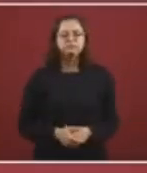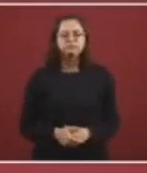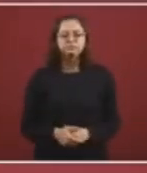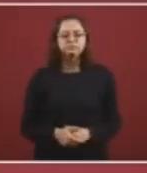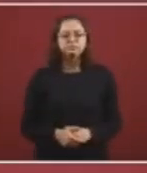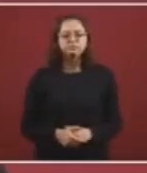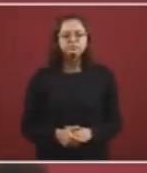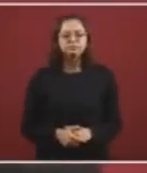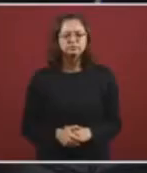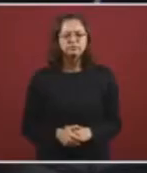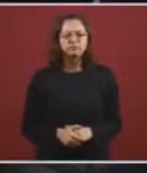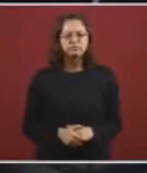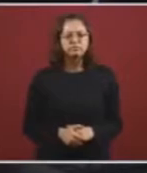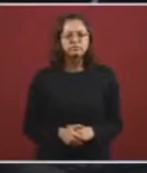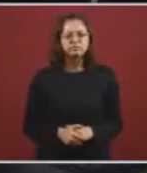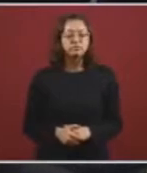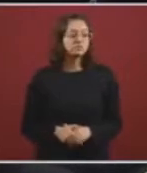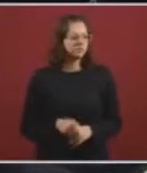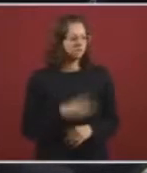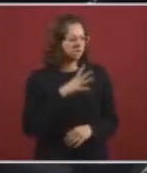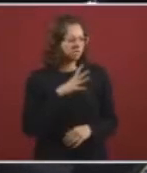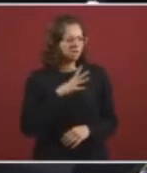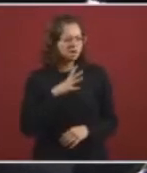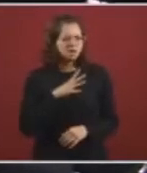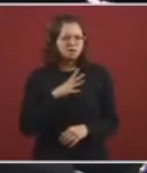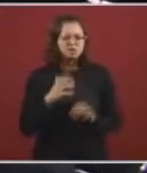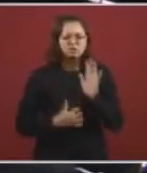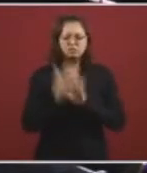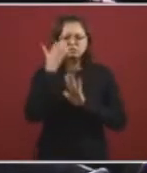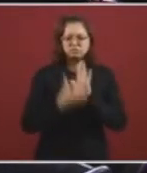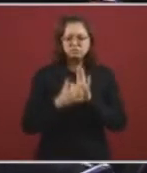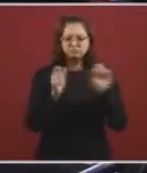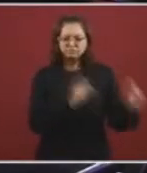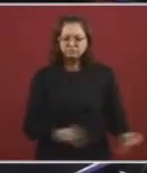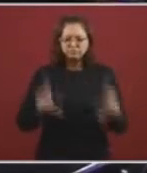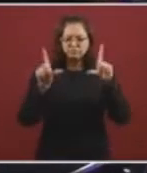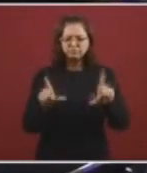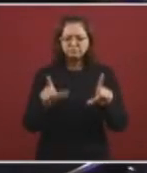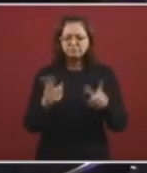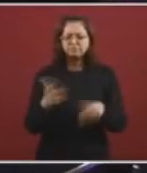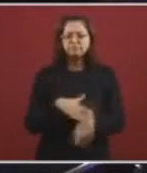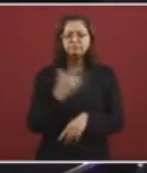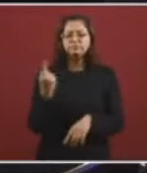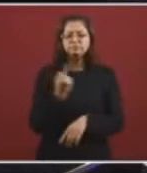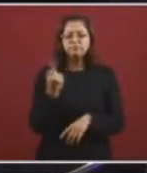Sería bueno si está el texto, porque no todos